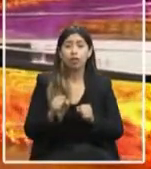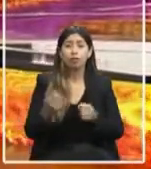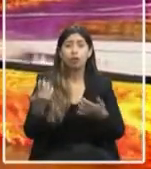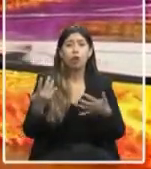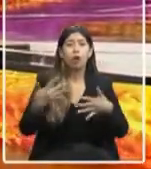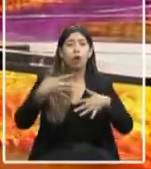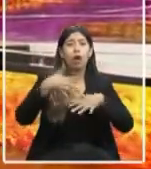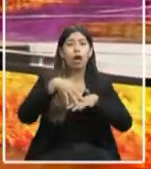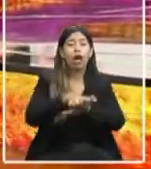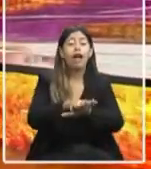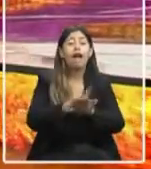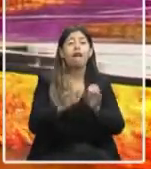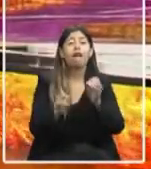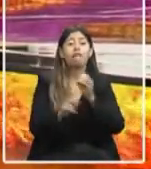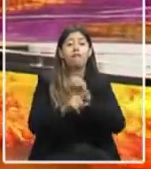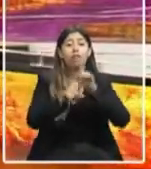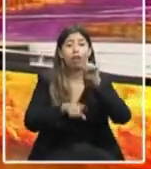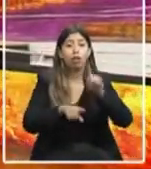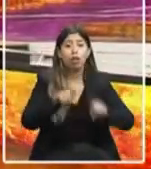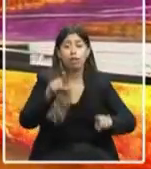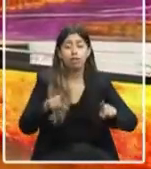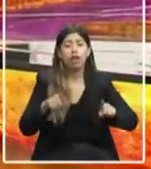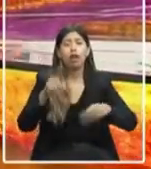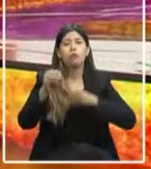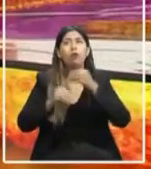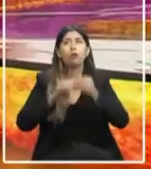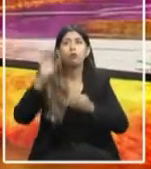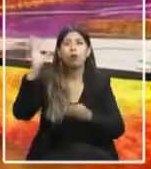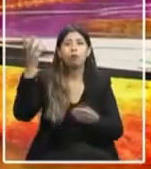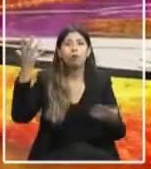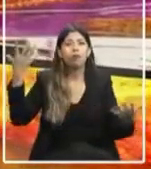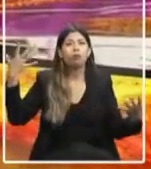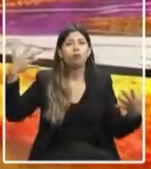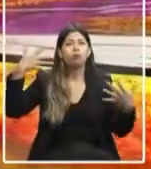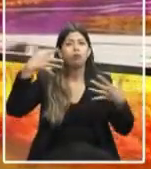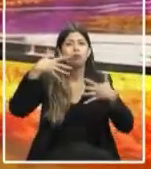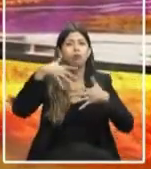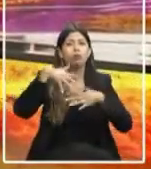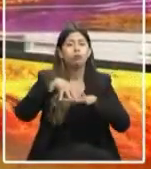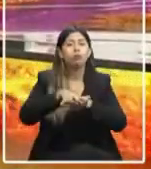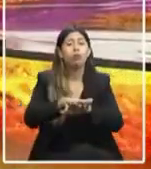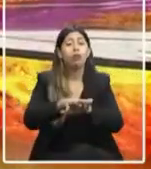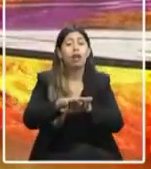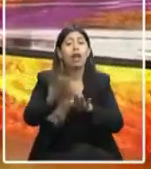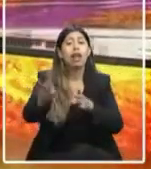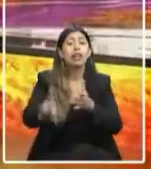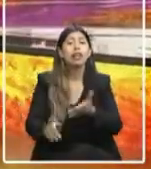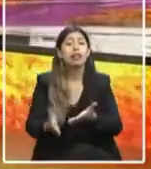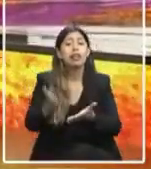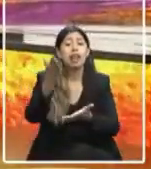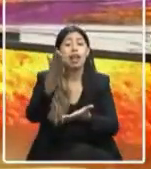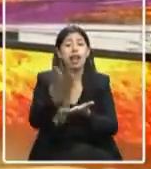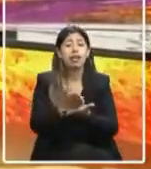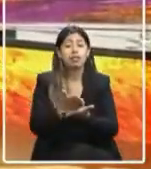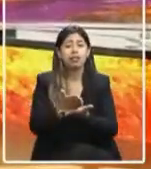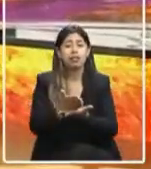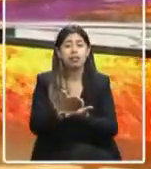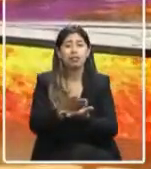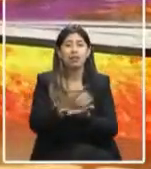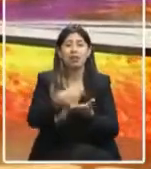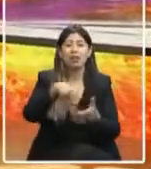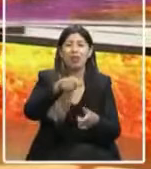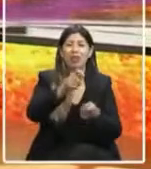procesos de biodiversidad, estos procesos ambientales en las decisiones, tanto en los